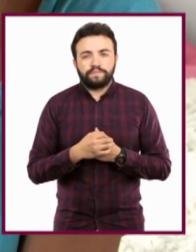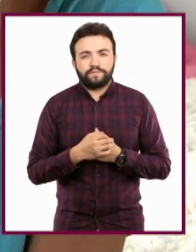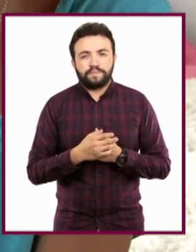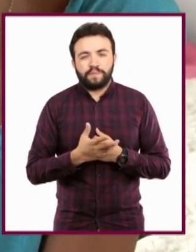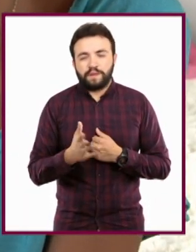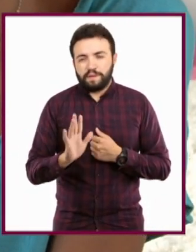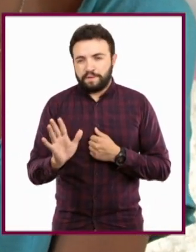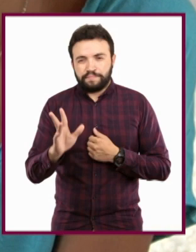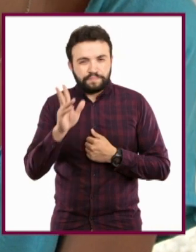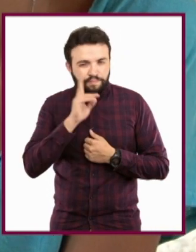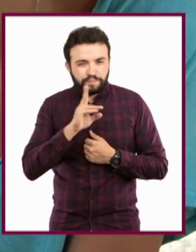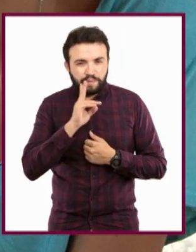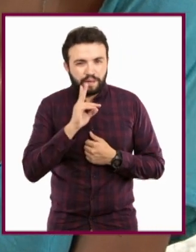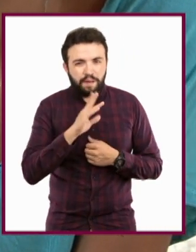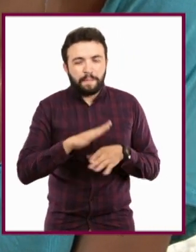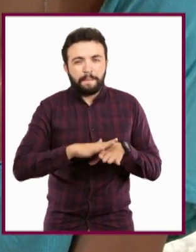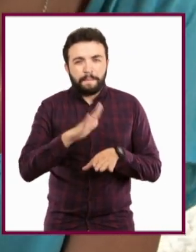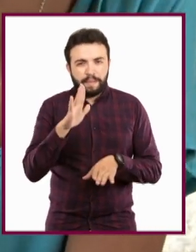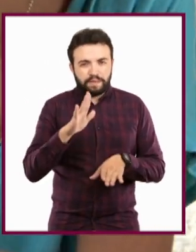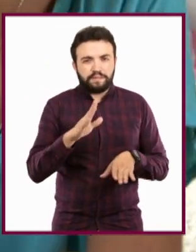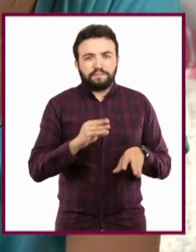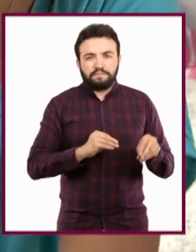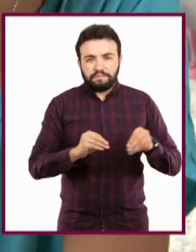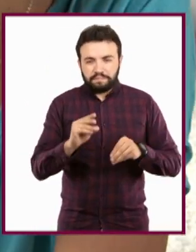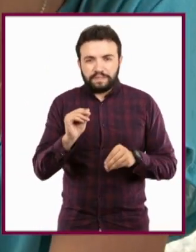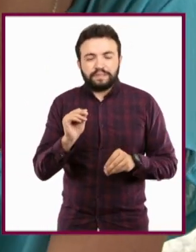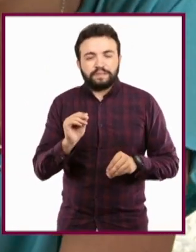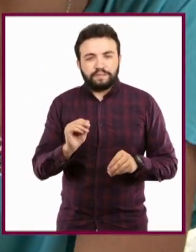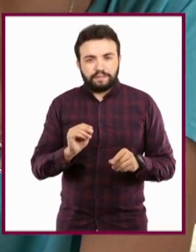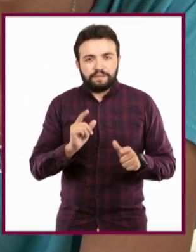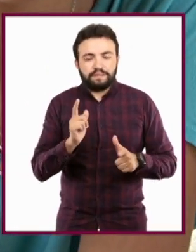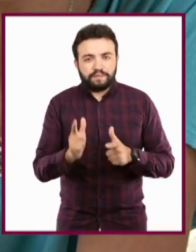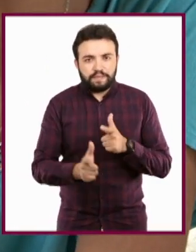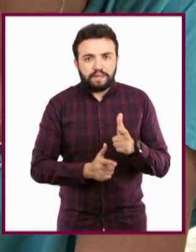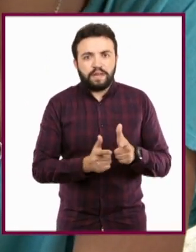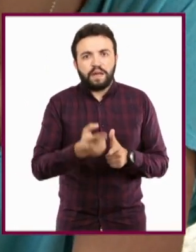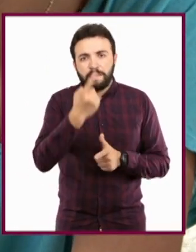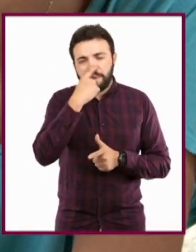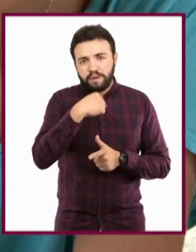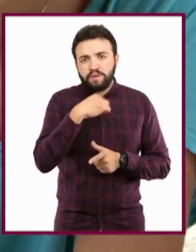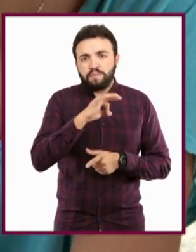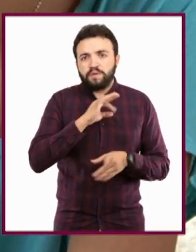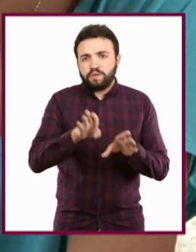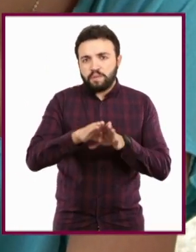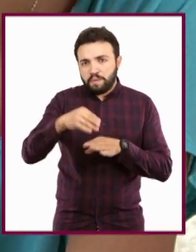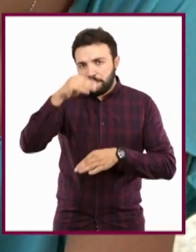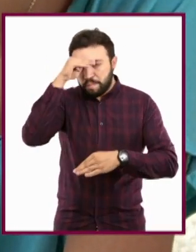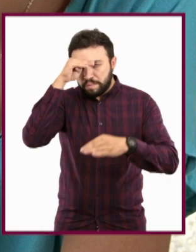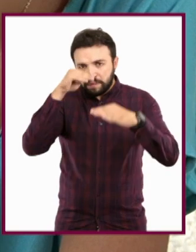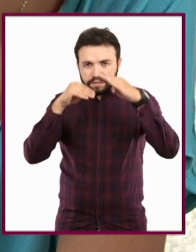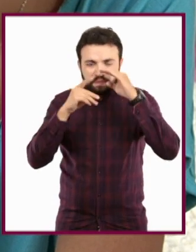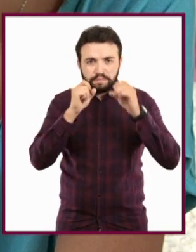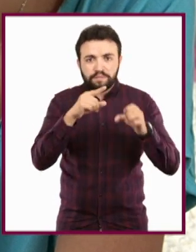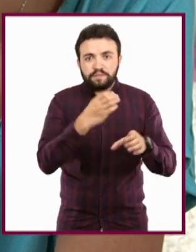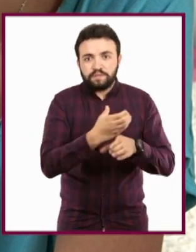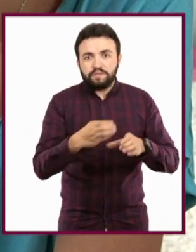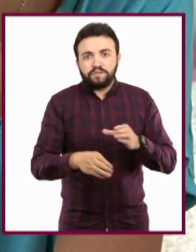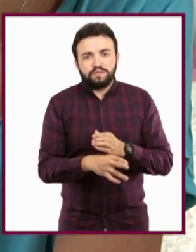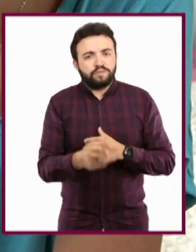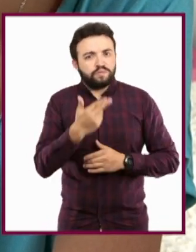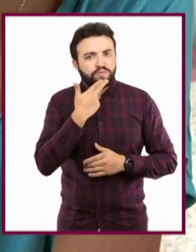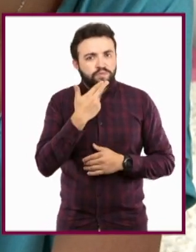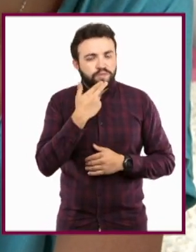A ver. Barájamela más despacio. O sea que para descifrar y pensar acerca de las cosas, utilizamos un tipo de